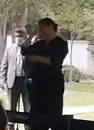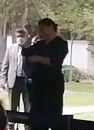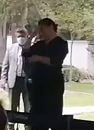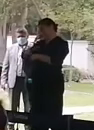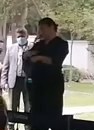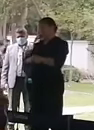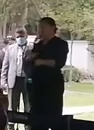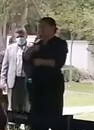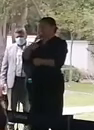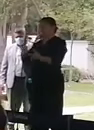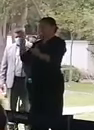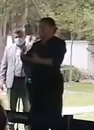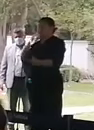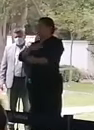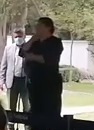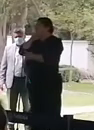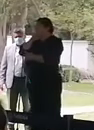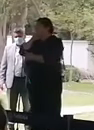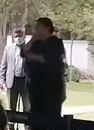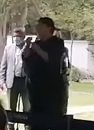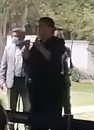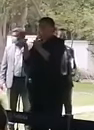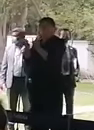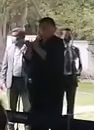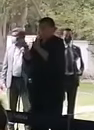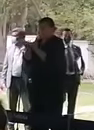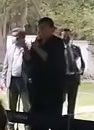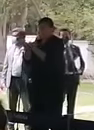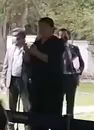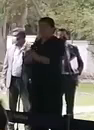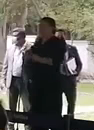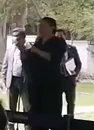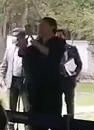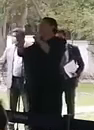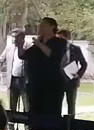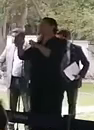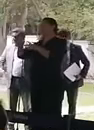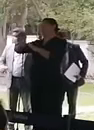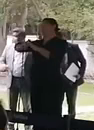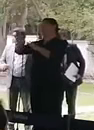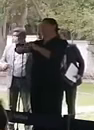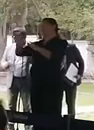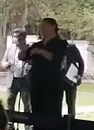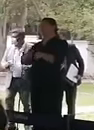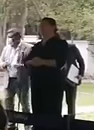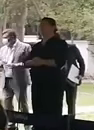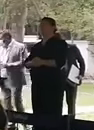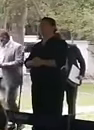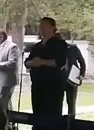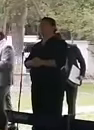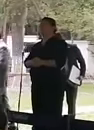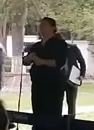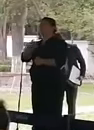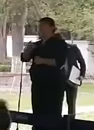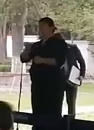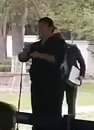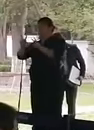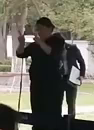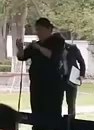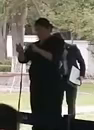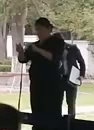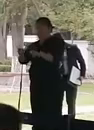me ha preocupado también mucho el tema de la migración. Y es un tema que hemos